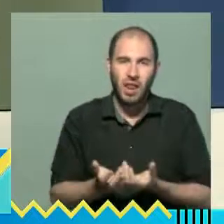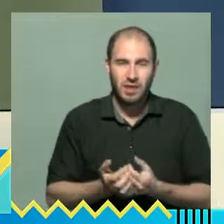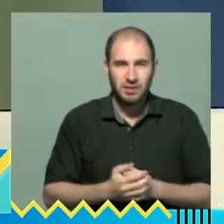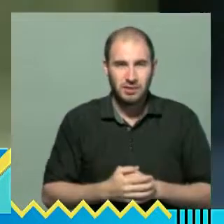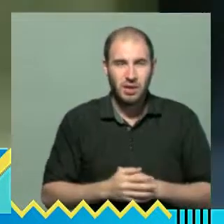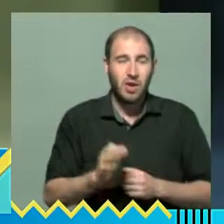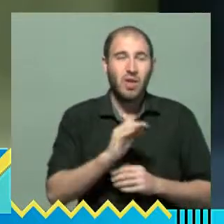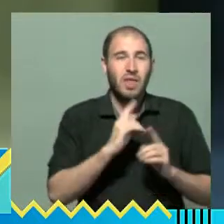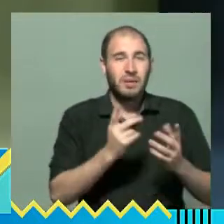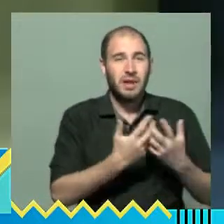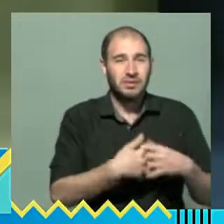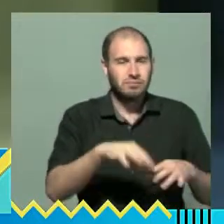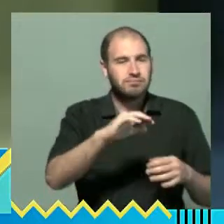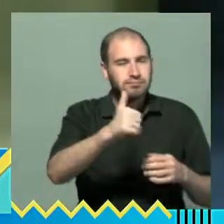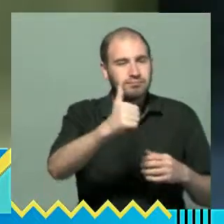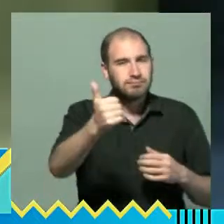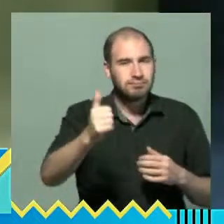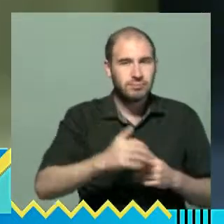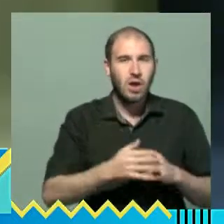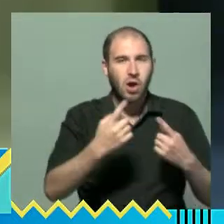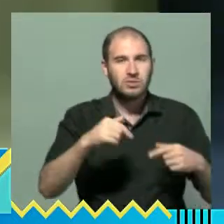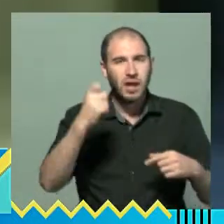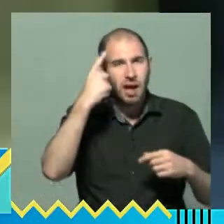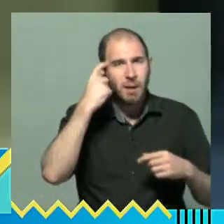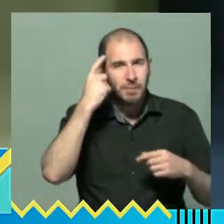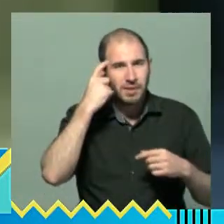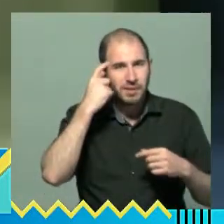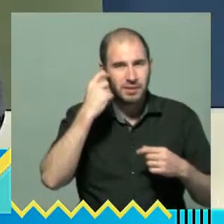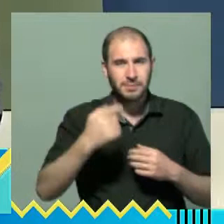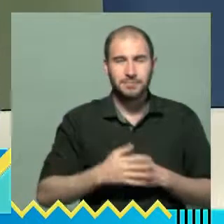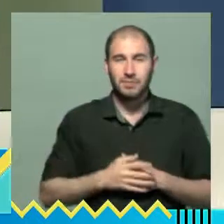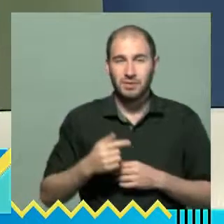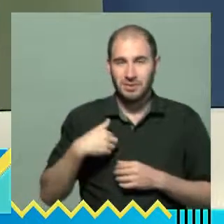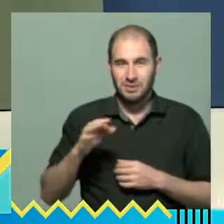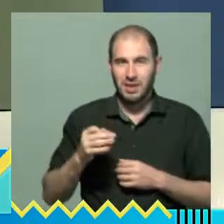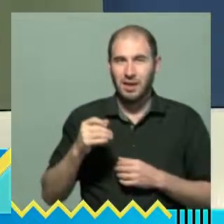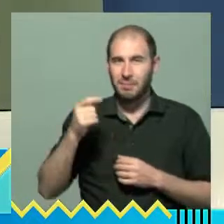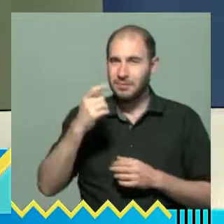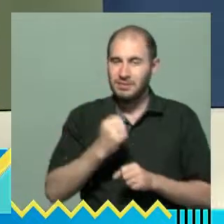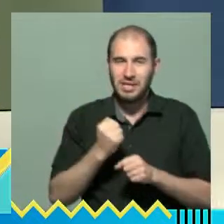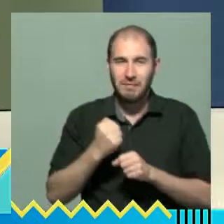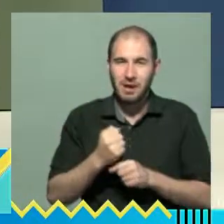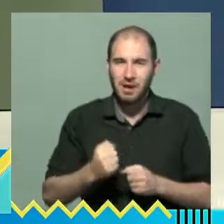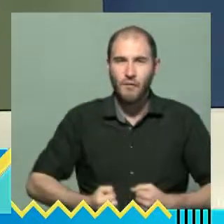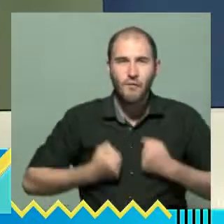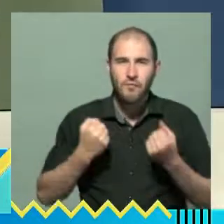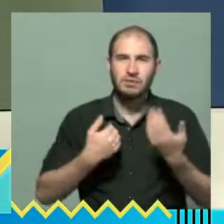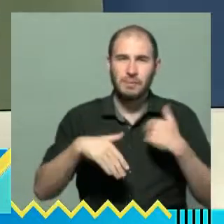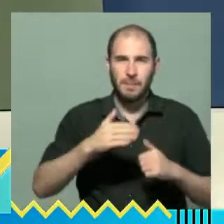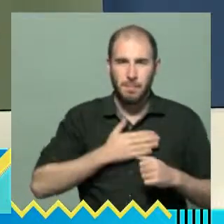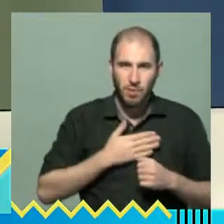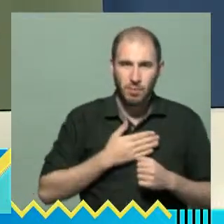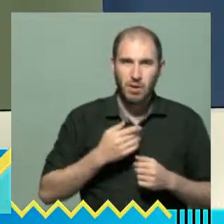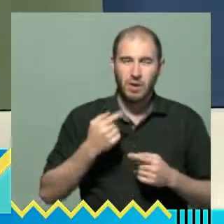o que también está relacionada al éxito, ¿no? Esto de aprender y, bueno, alcanzar. Yo lo que sé es que uno tiene que trabajar con más intensidad en uno mismo que a lo